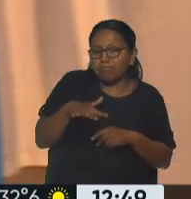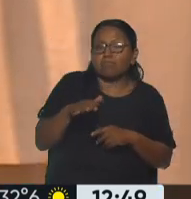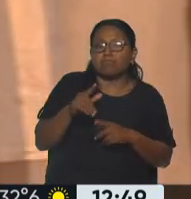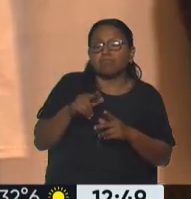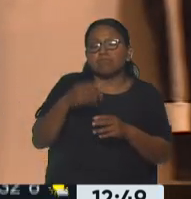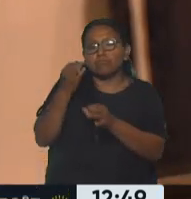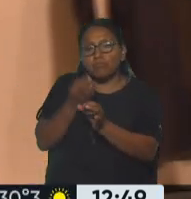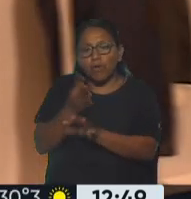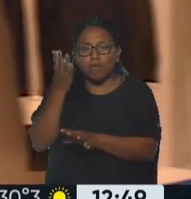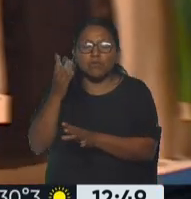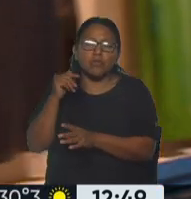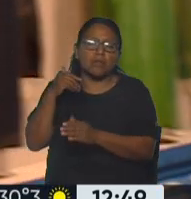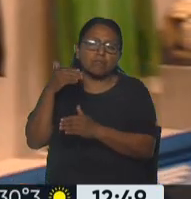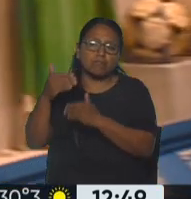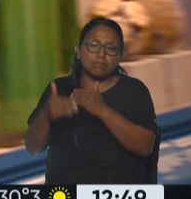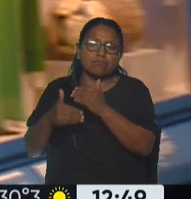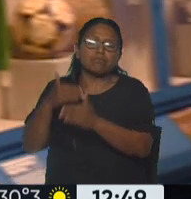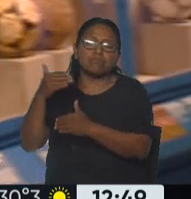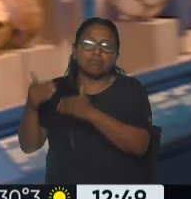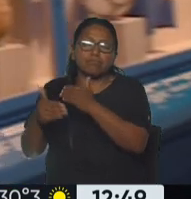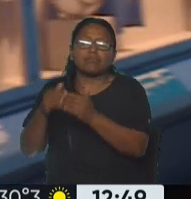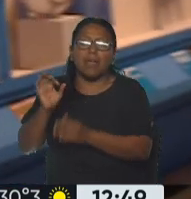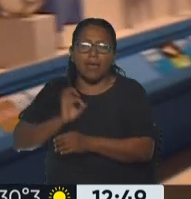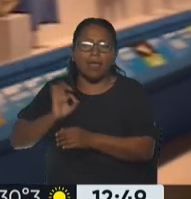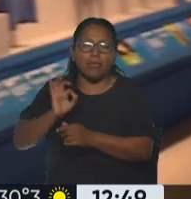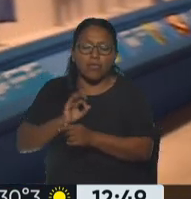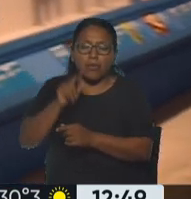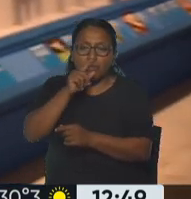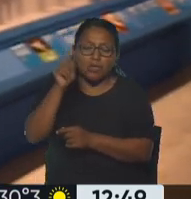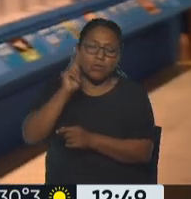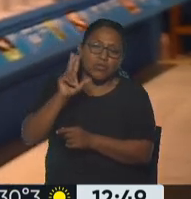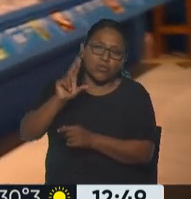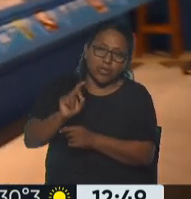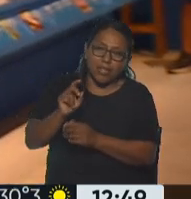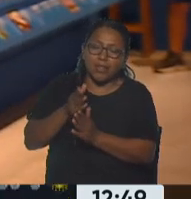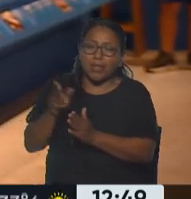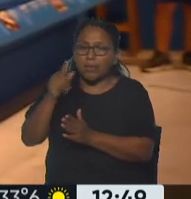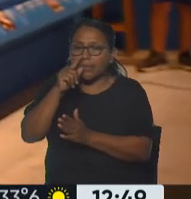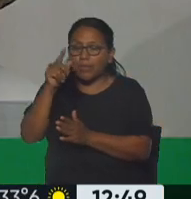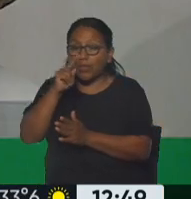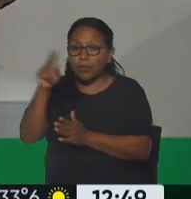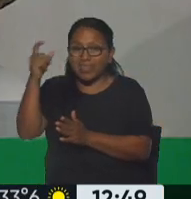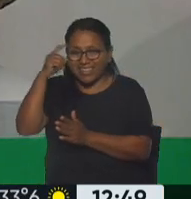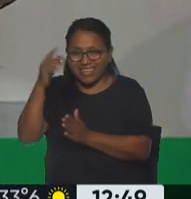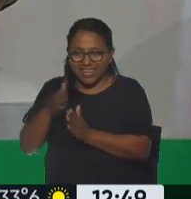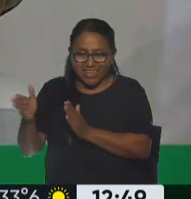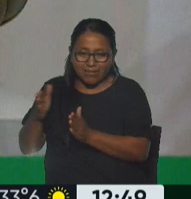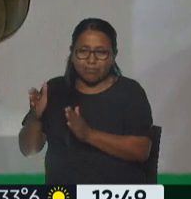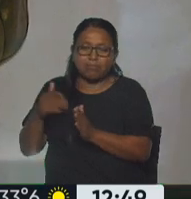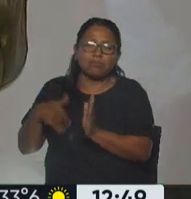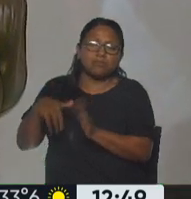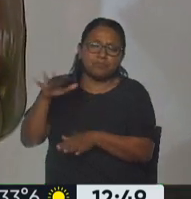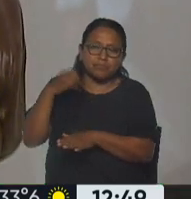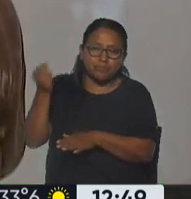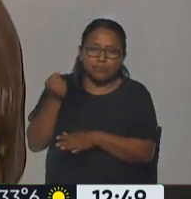al profesionalismo, ahí recorremos década por década, desde el 1930 hasta la década de 2010, con los hechos más salientes de cada una